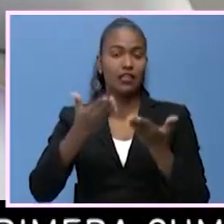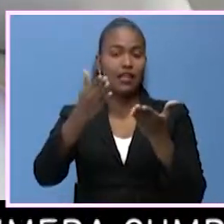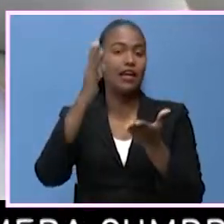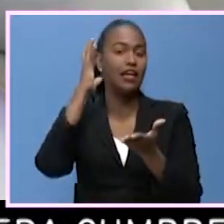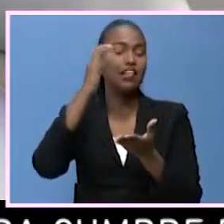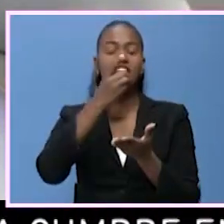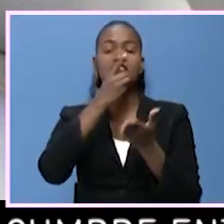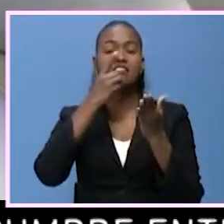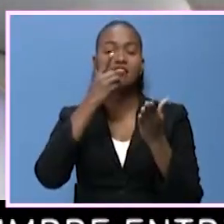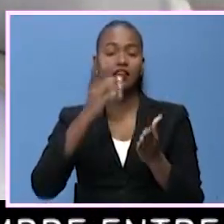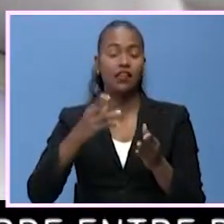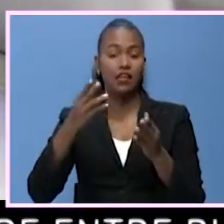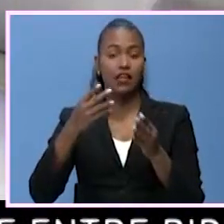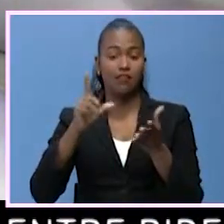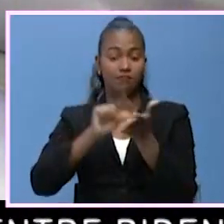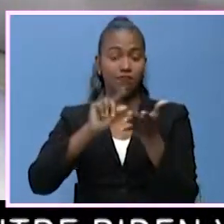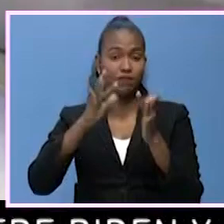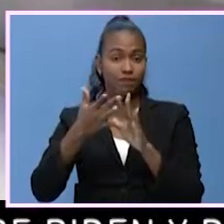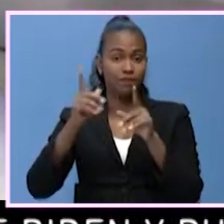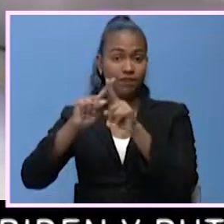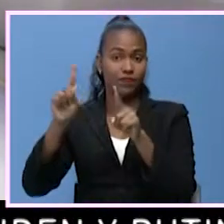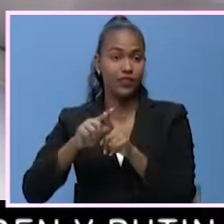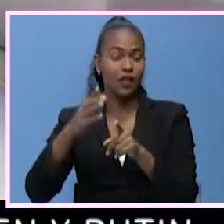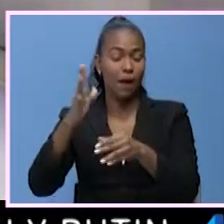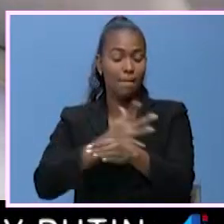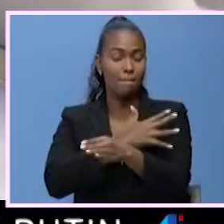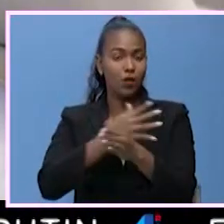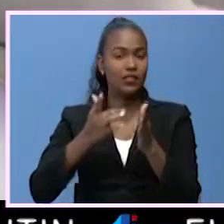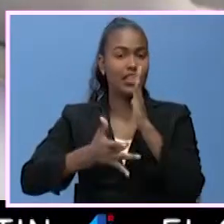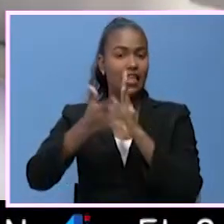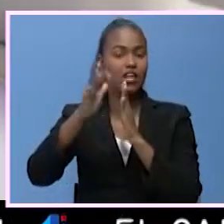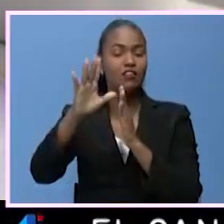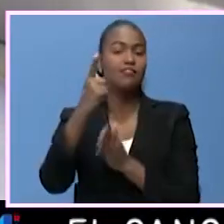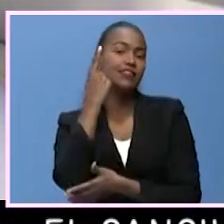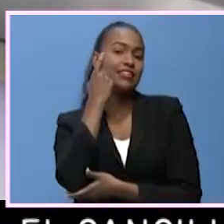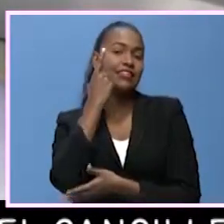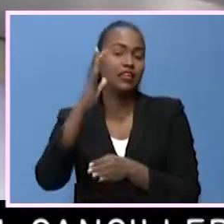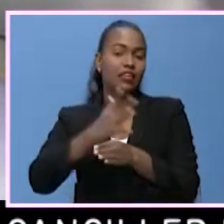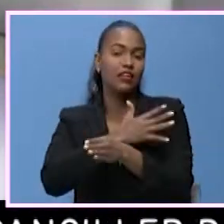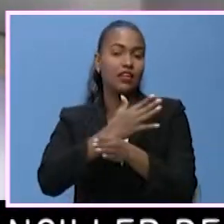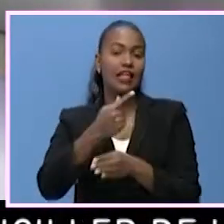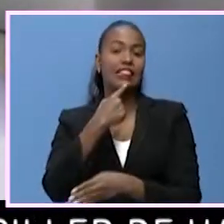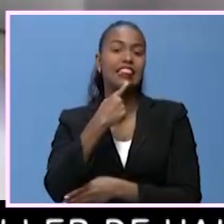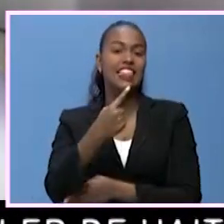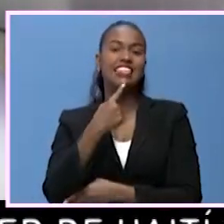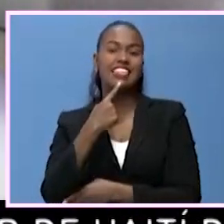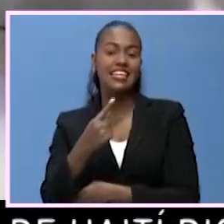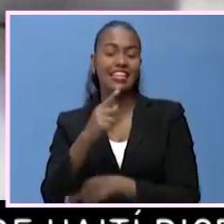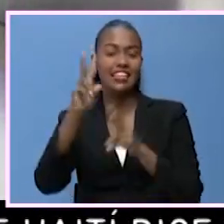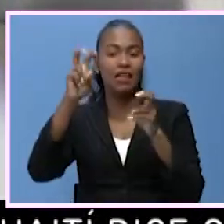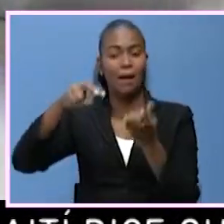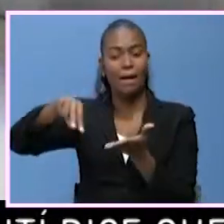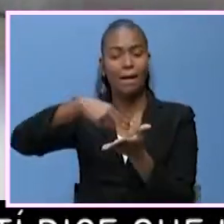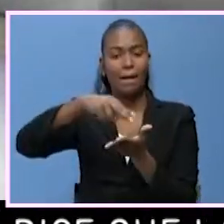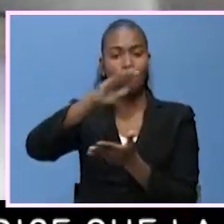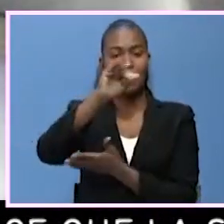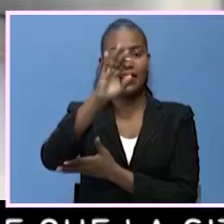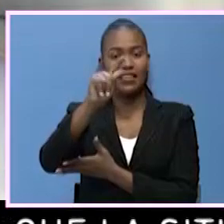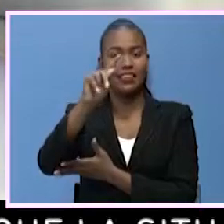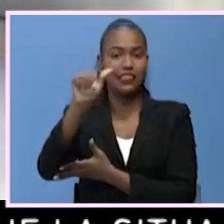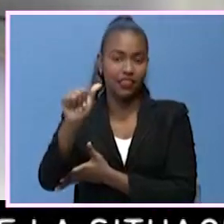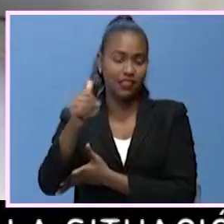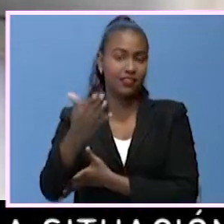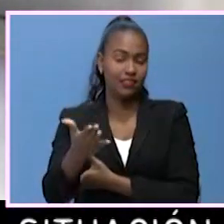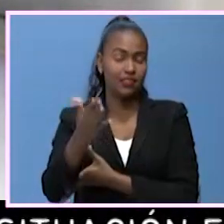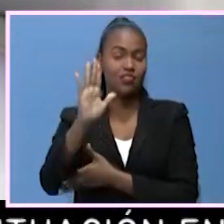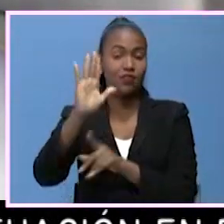Radio Nacional, redes sociales y plataforma de música digital su reciente sencillo Dile Dile, a ritmo de bachata con aires